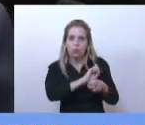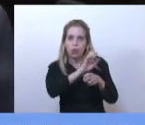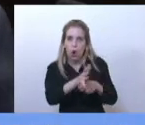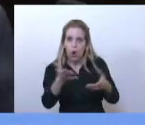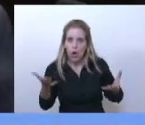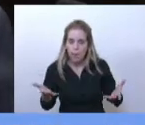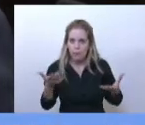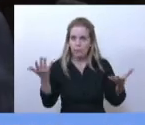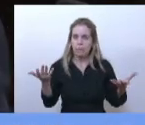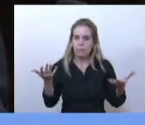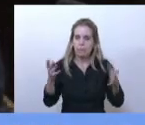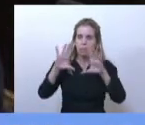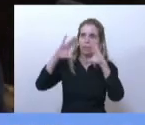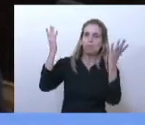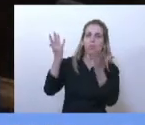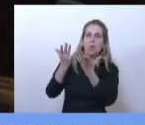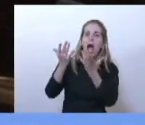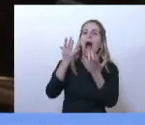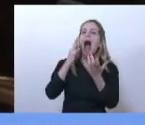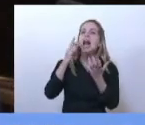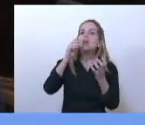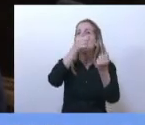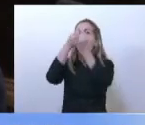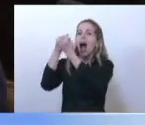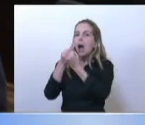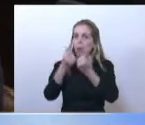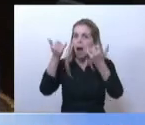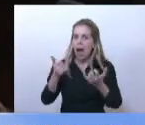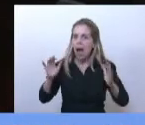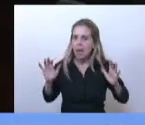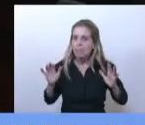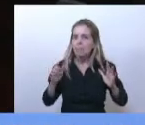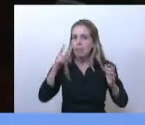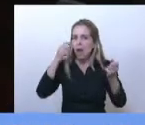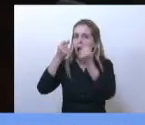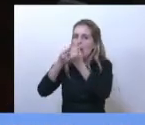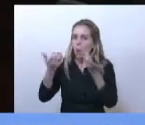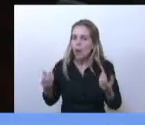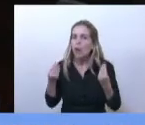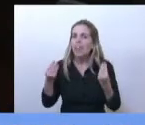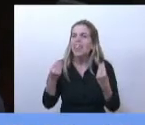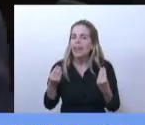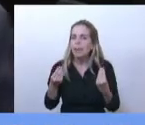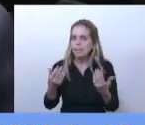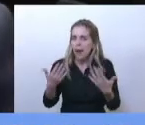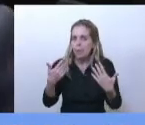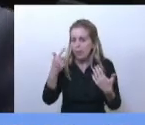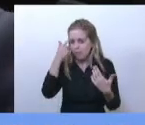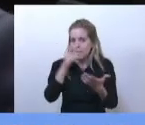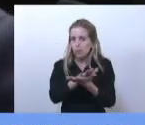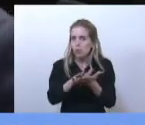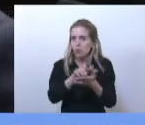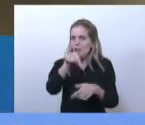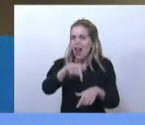mundialmente se ha llegado a algún consenso que para poder hacer frente a esta pandemia las medidas